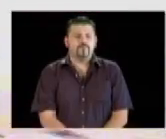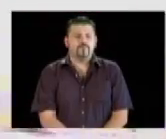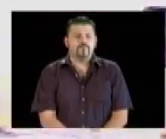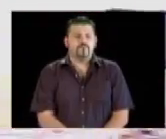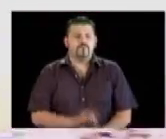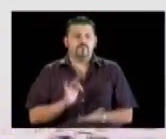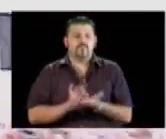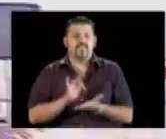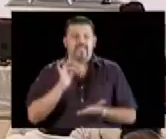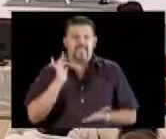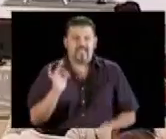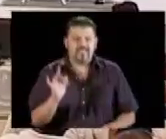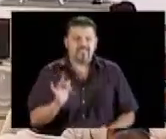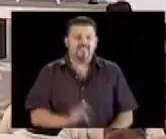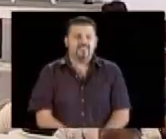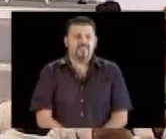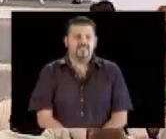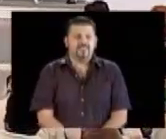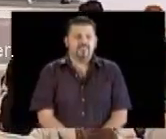Gracias.